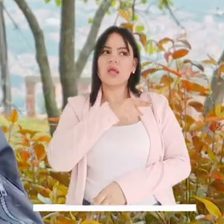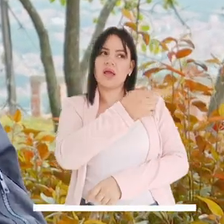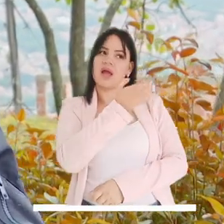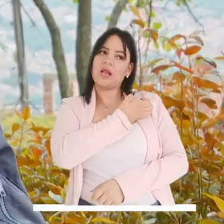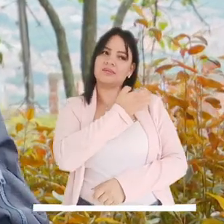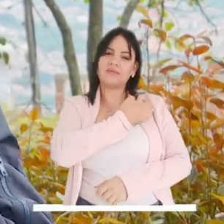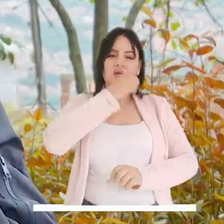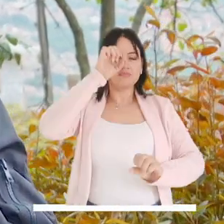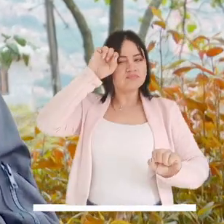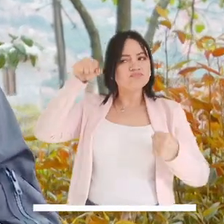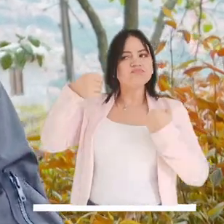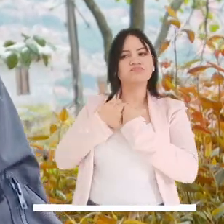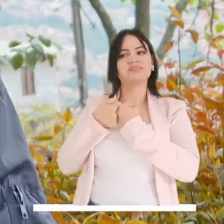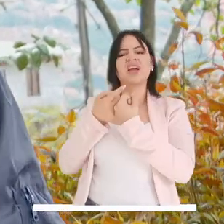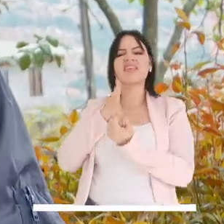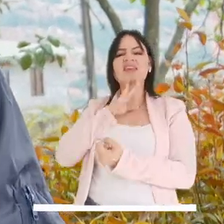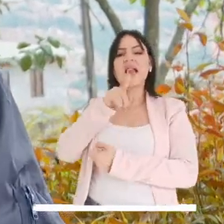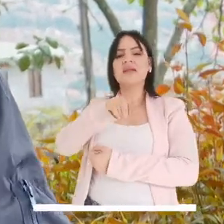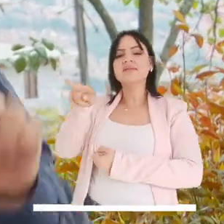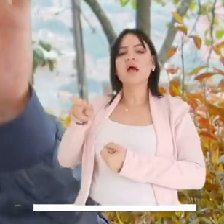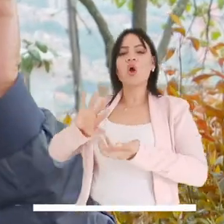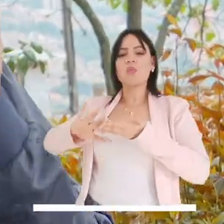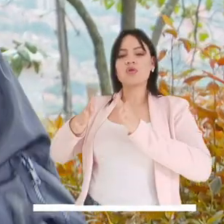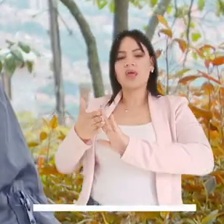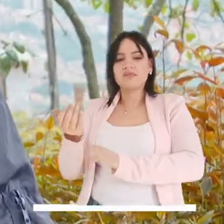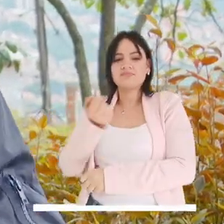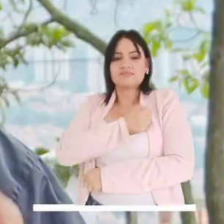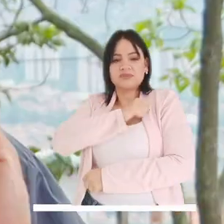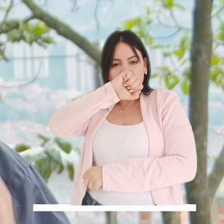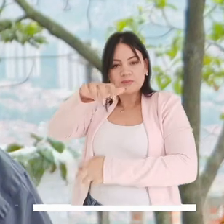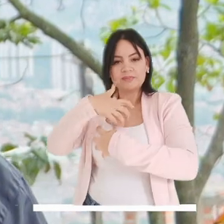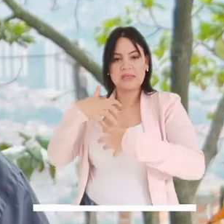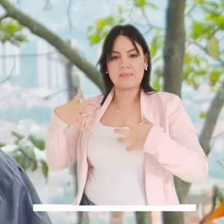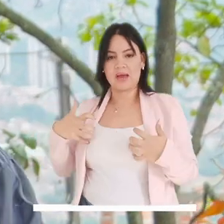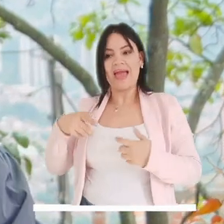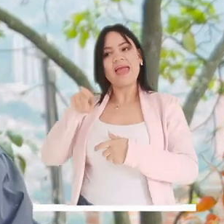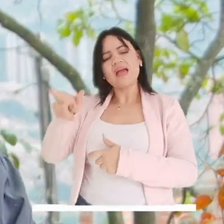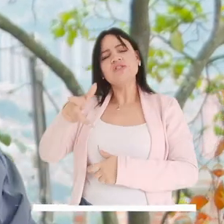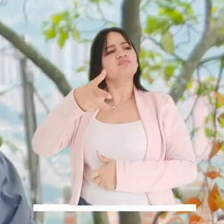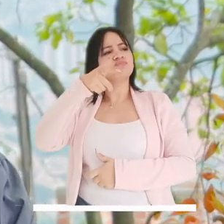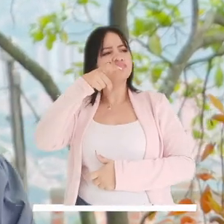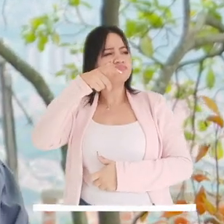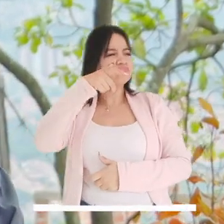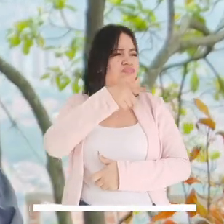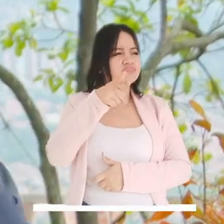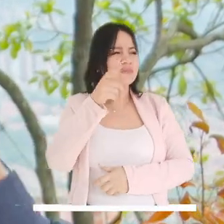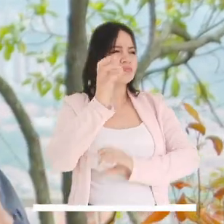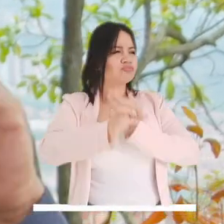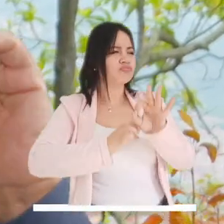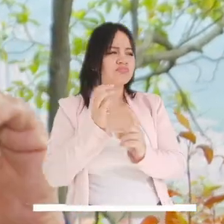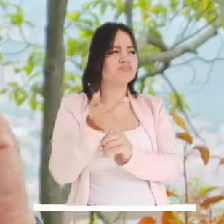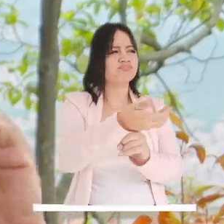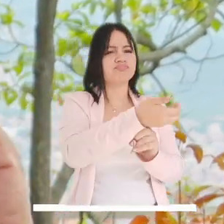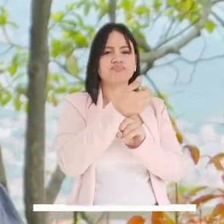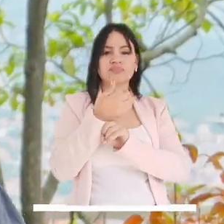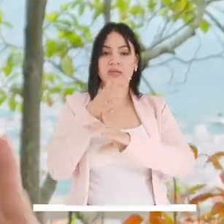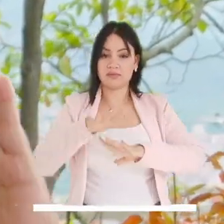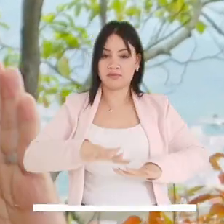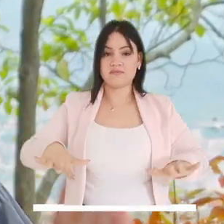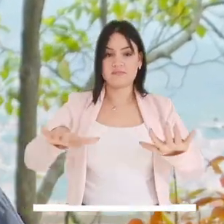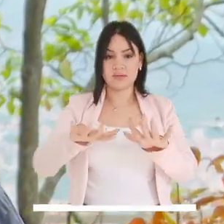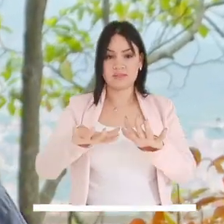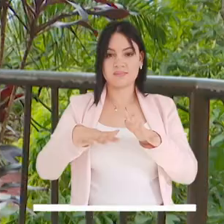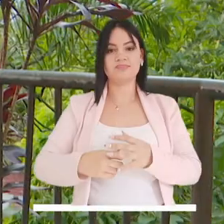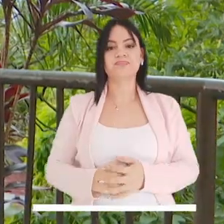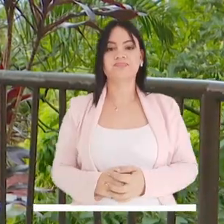siga articulando con la comunidad animalista, porque son ellos los ojos de la administración, los ojos de la protección animal en